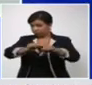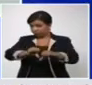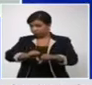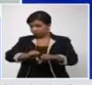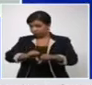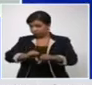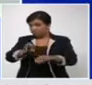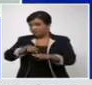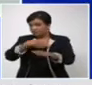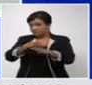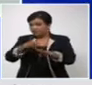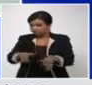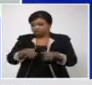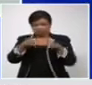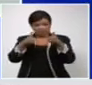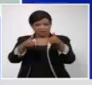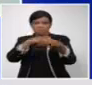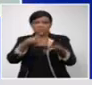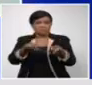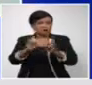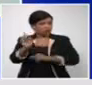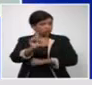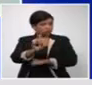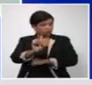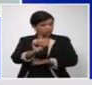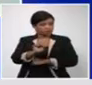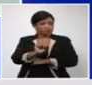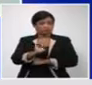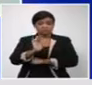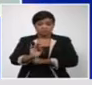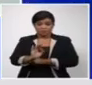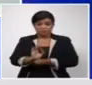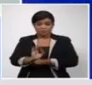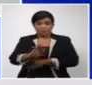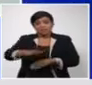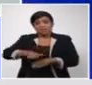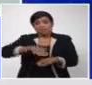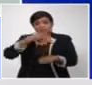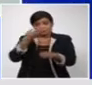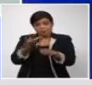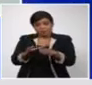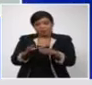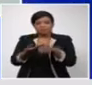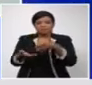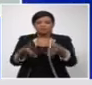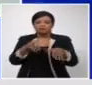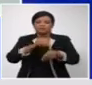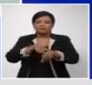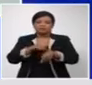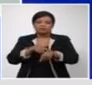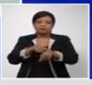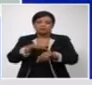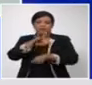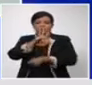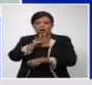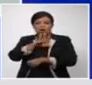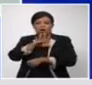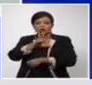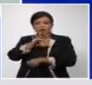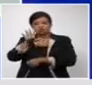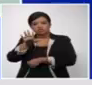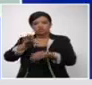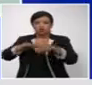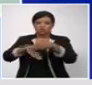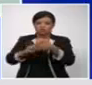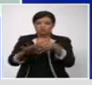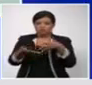recuperan, que no fallecen. Y el tiempo se incrementa de 4,9 a 5,4. Entre que